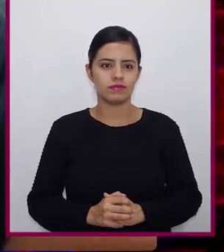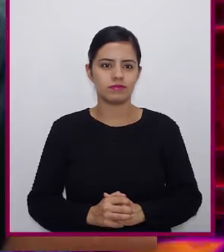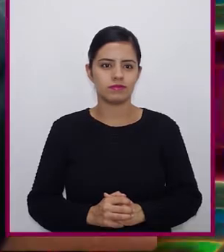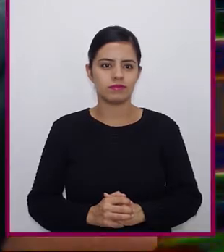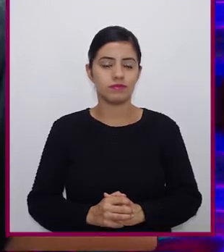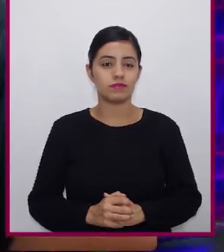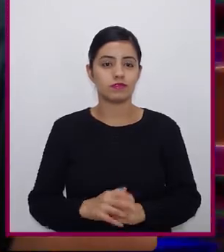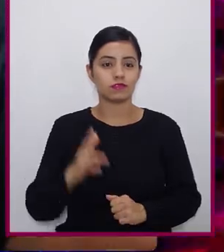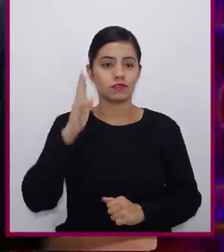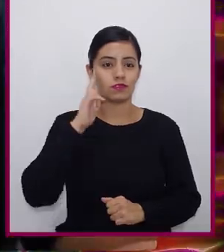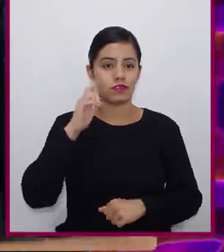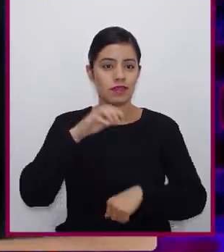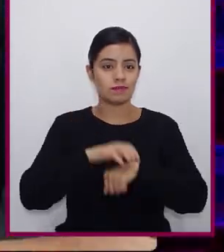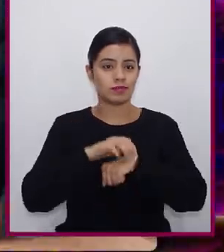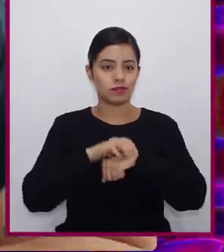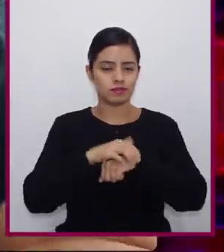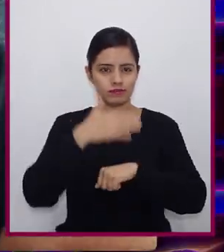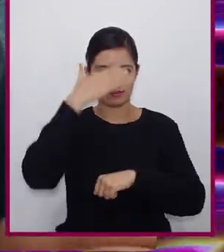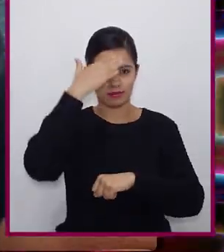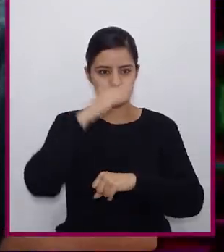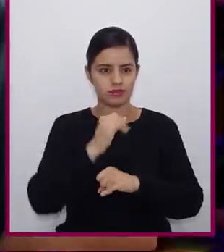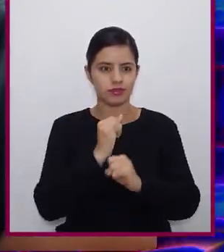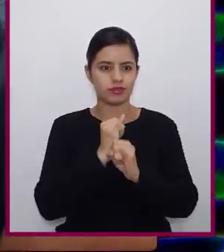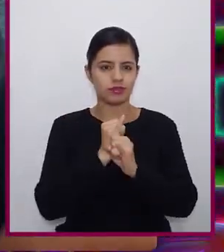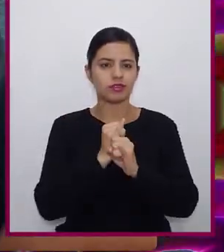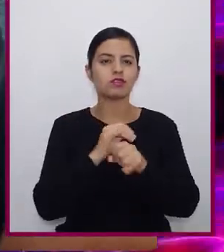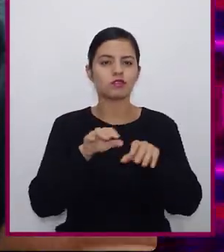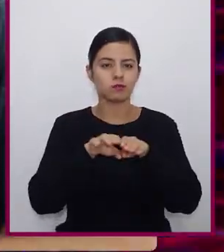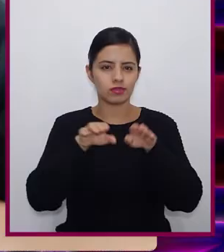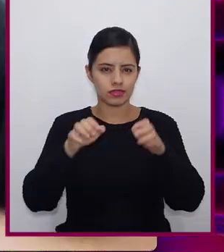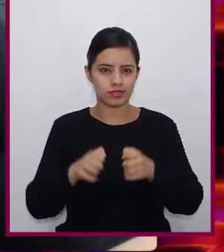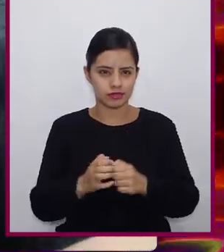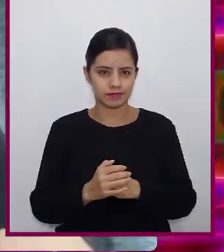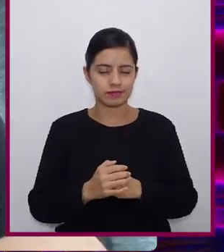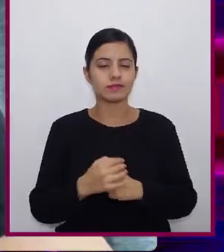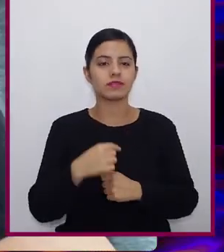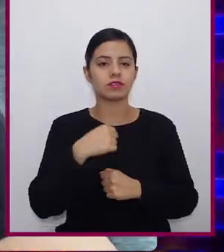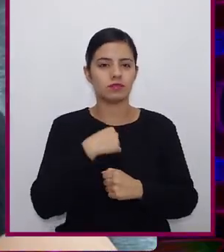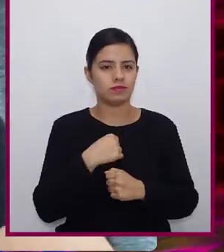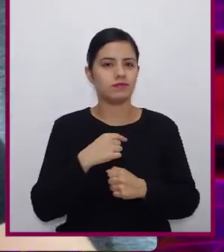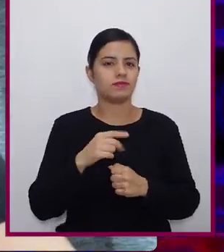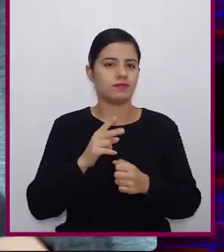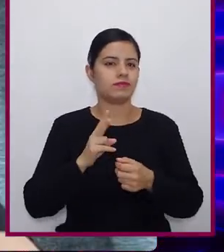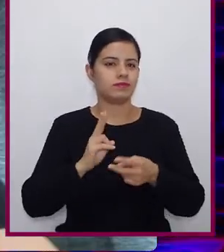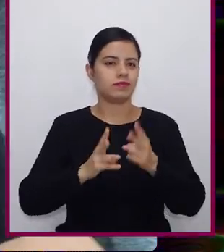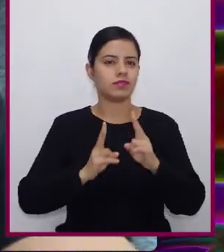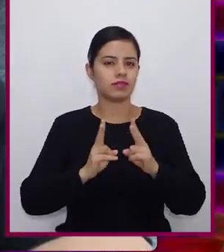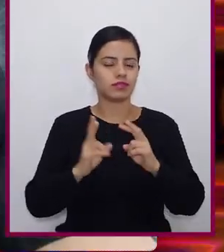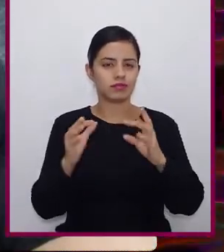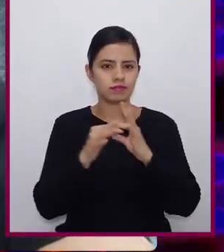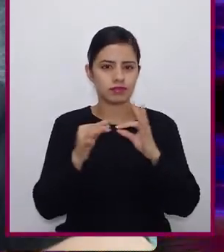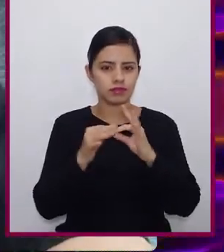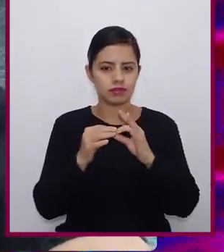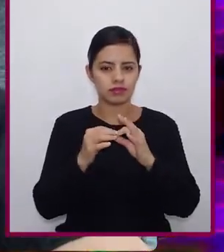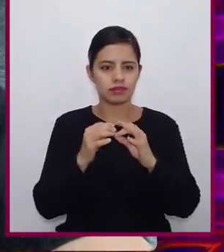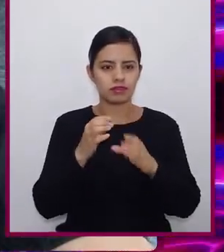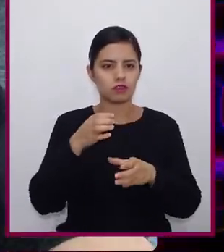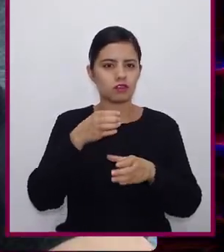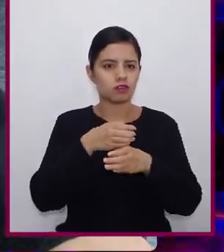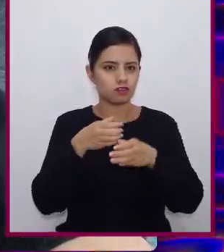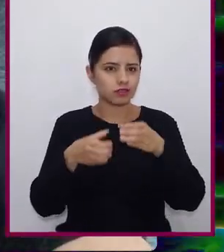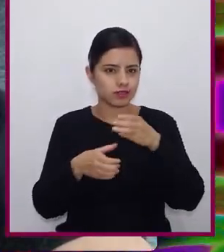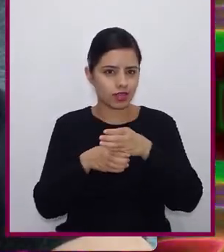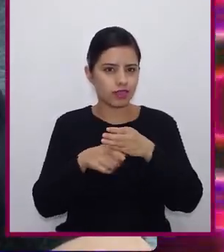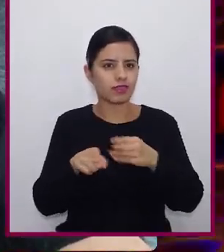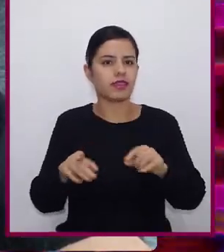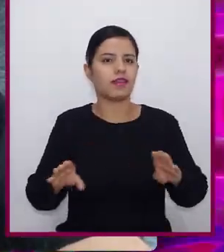Hola amigos de Saberes Digitales, espero que se encuentren muy bien. Hoy vamos a hablar de objetos, sus atributos, sus funciones,